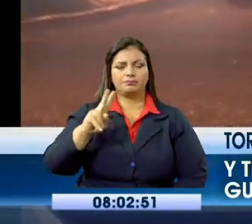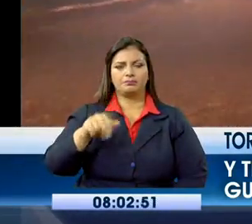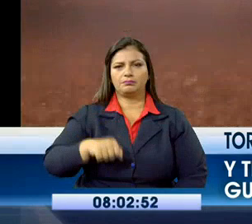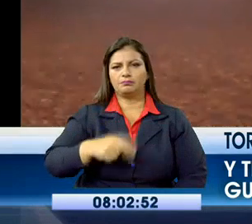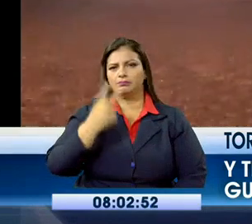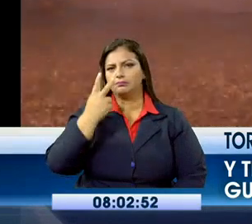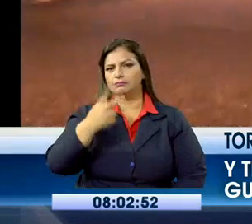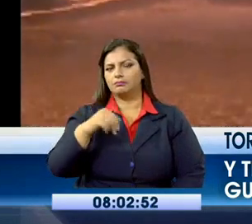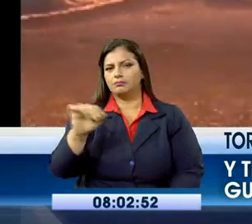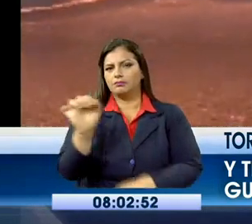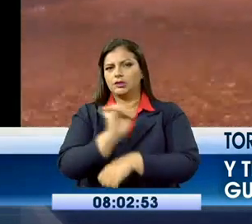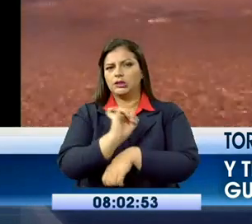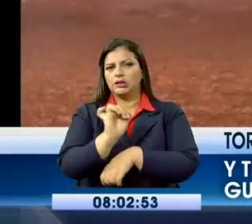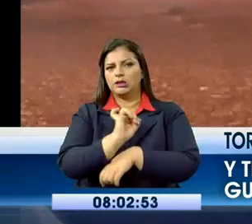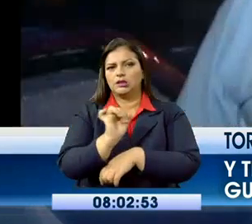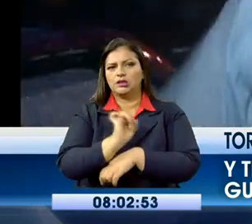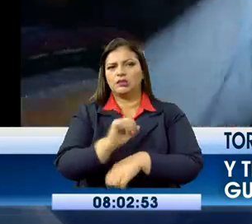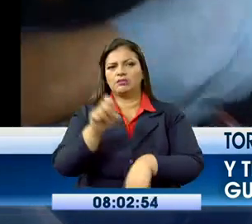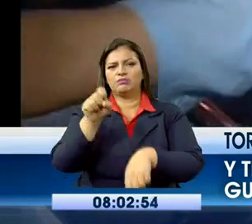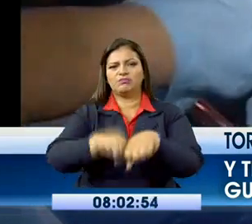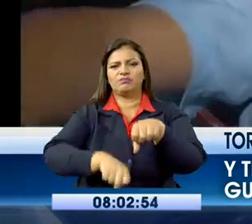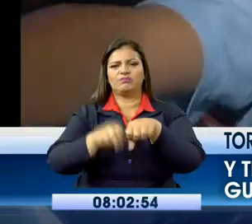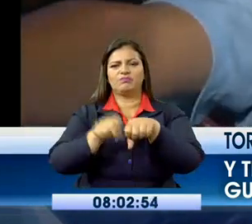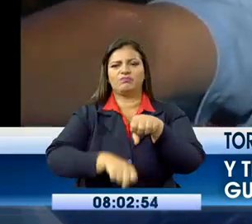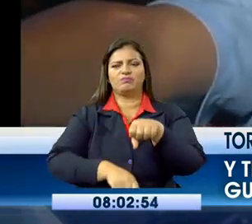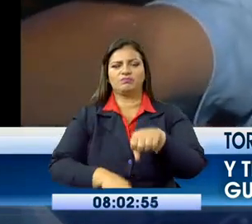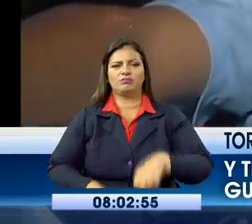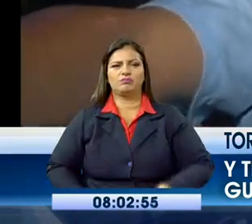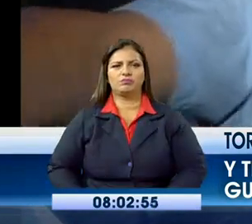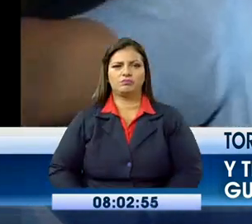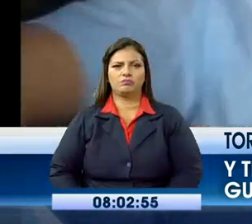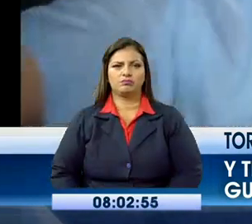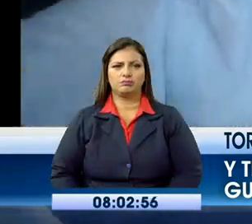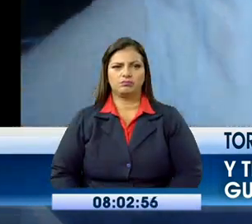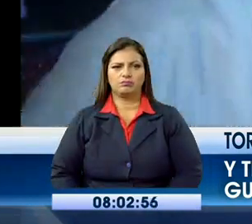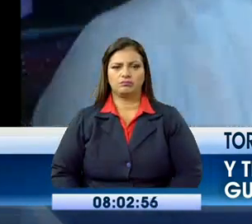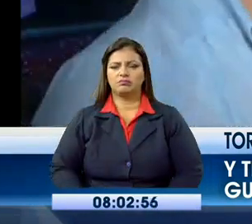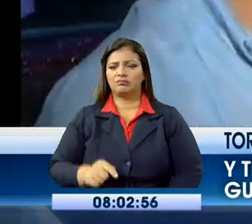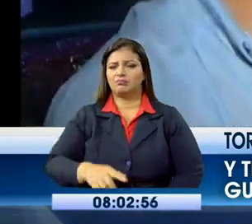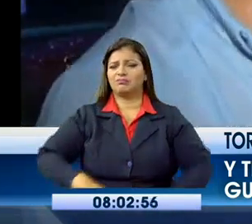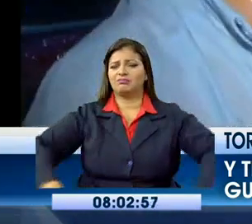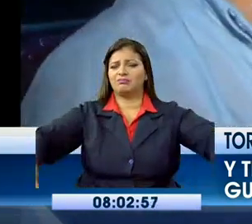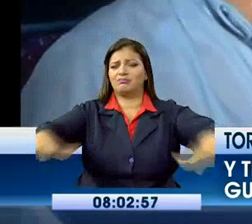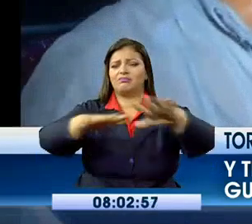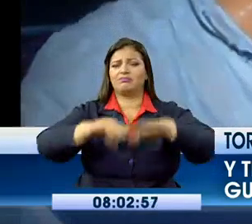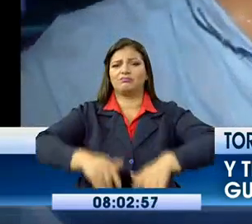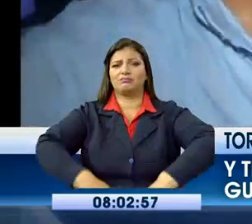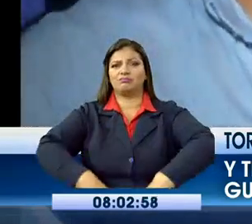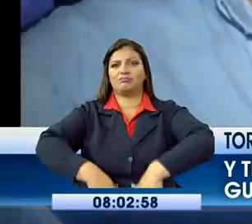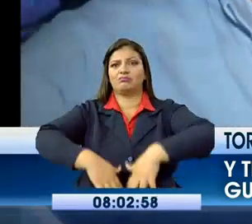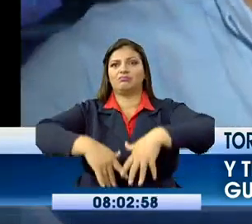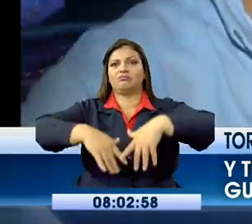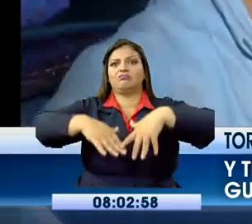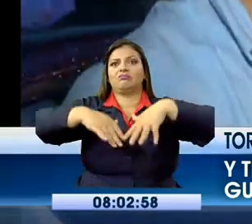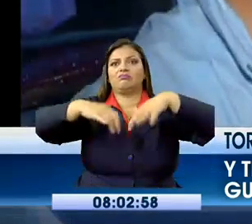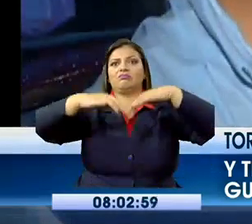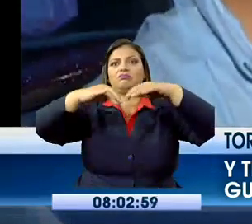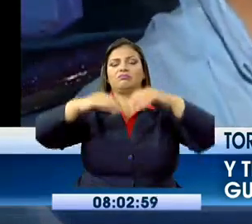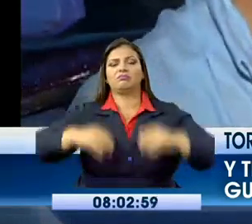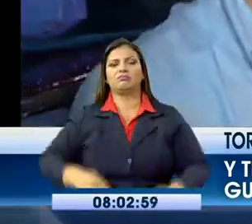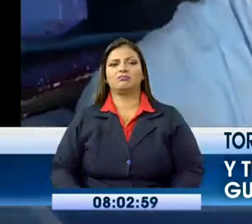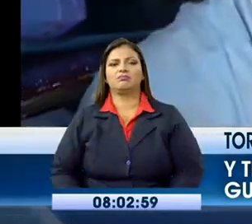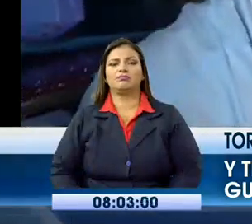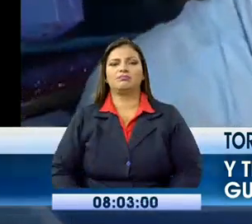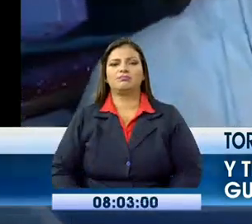conductores empujando sus vehículos. Pero esto está hecho una inundación completa. Toda esta zona, usted puede